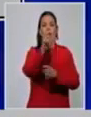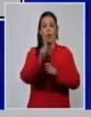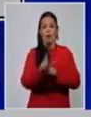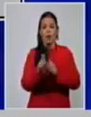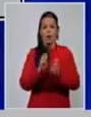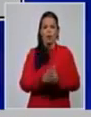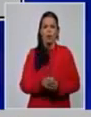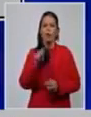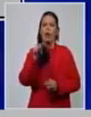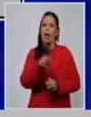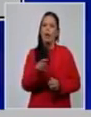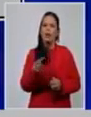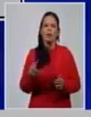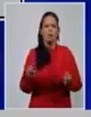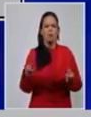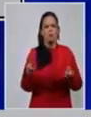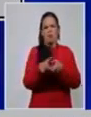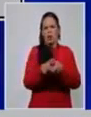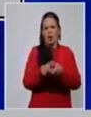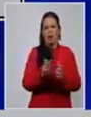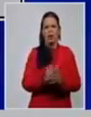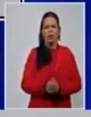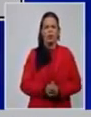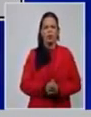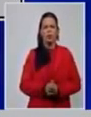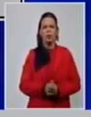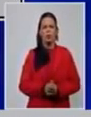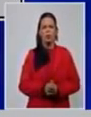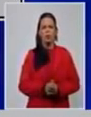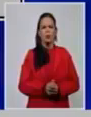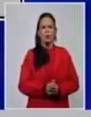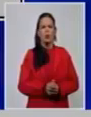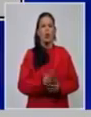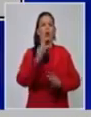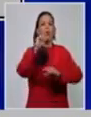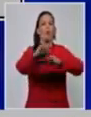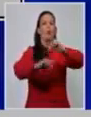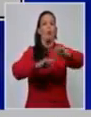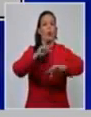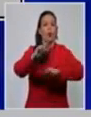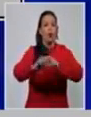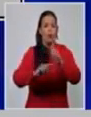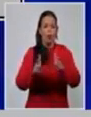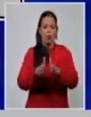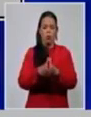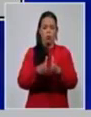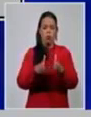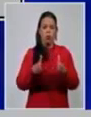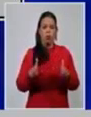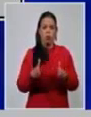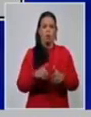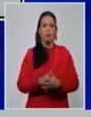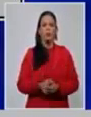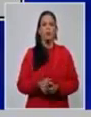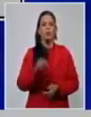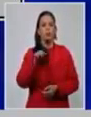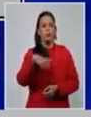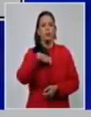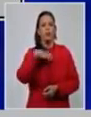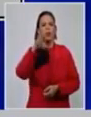transmisión autóctona limitada, pero que se ha ido complejizando con una tasa de